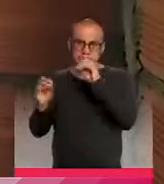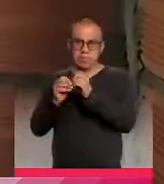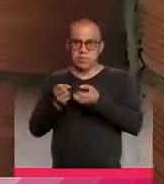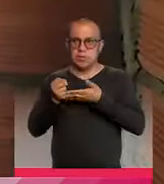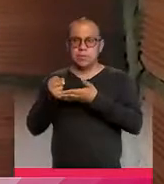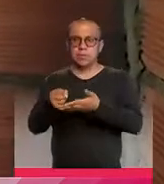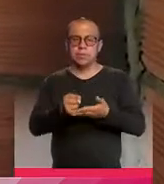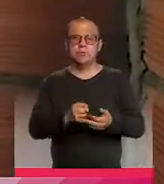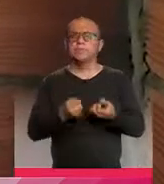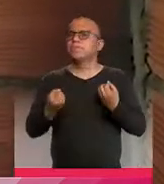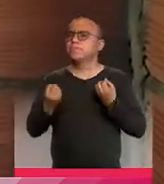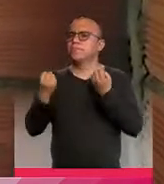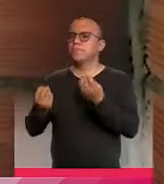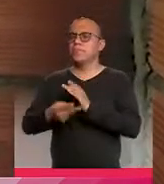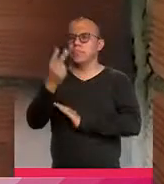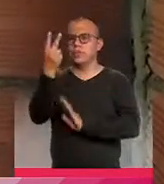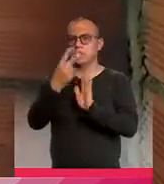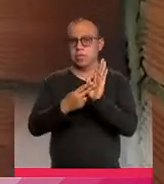Se entregaron